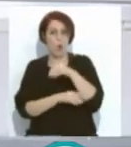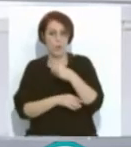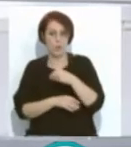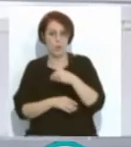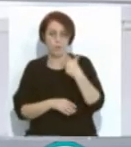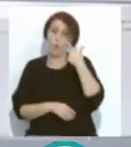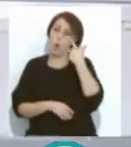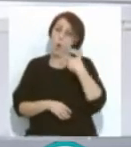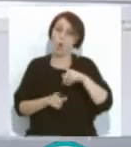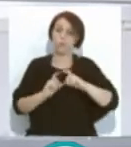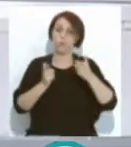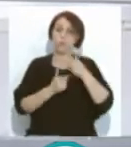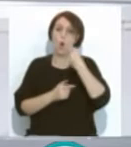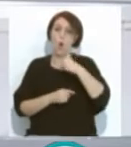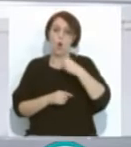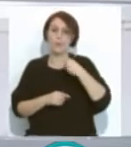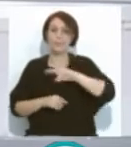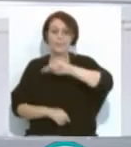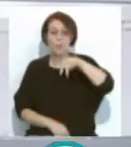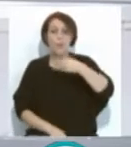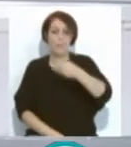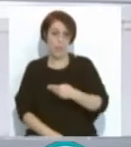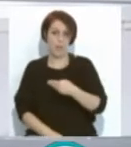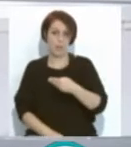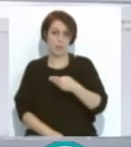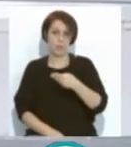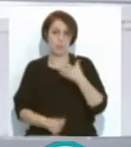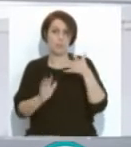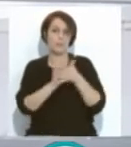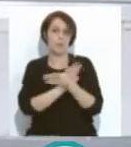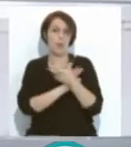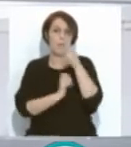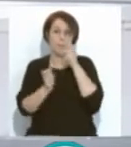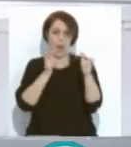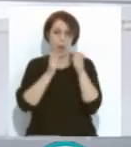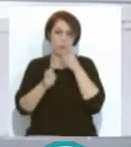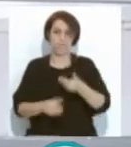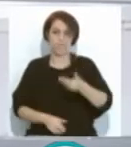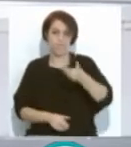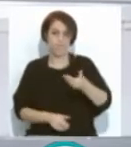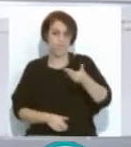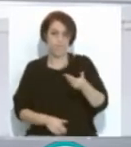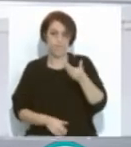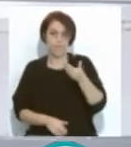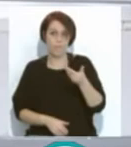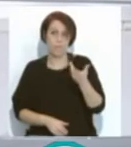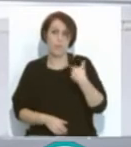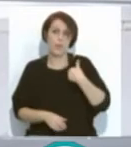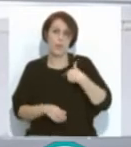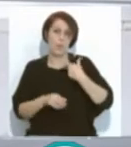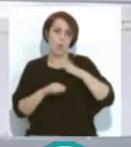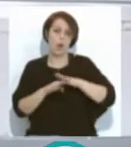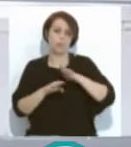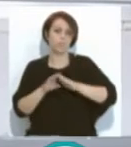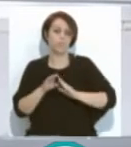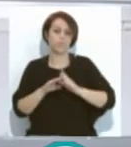ahora está en segunda división B, o sea que ya son palabras mayores, o sea que el paso o el trampolín puede ser